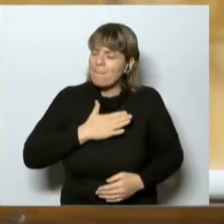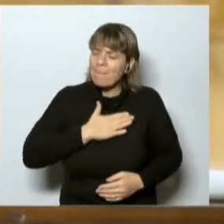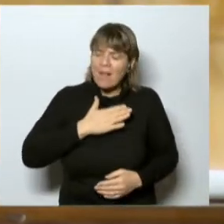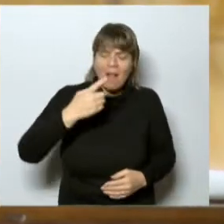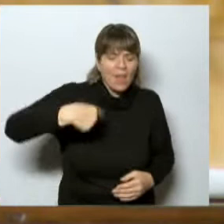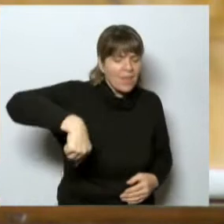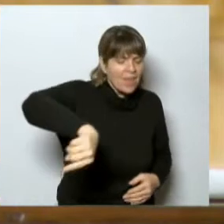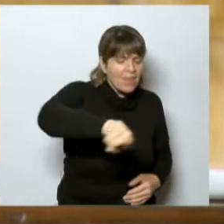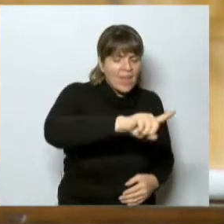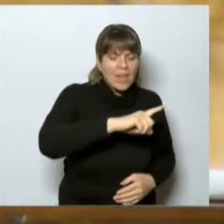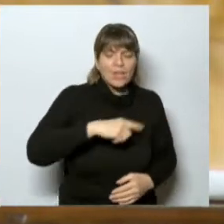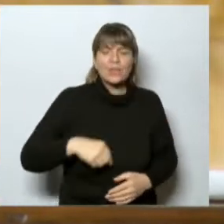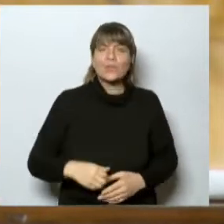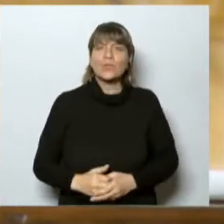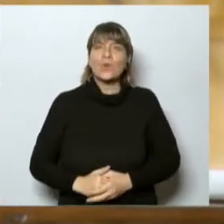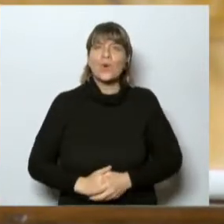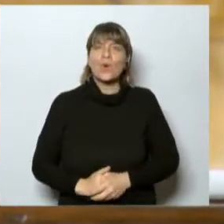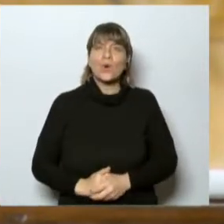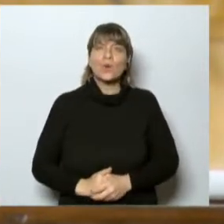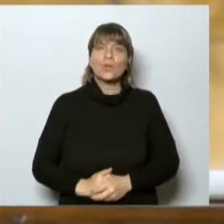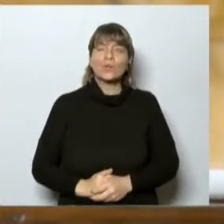se apiade de